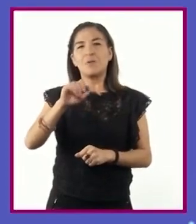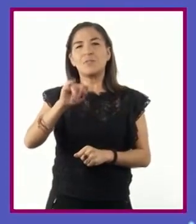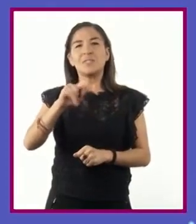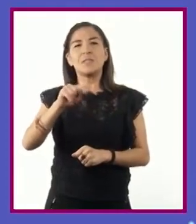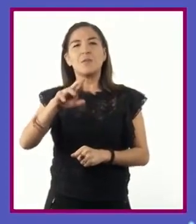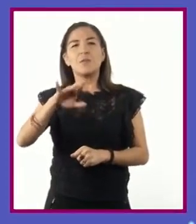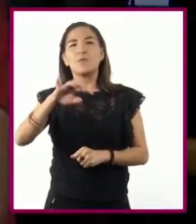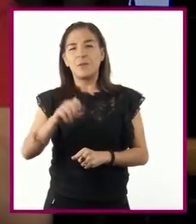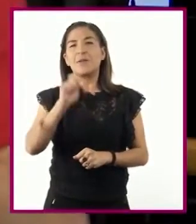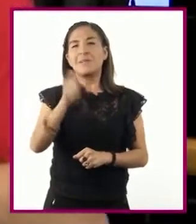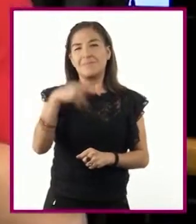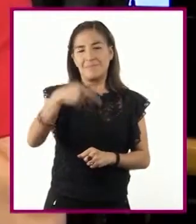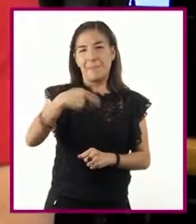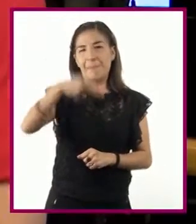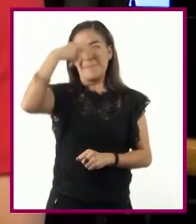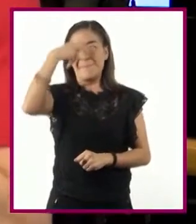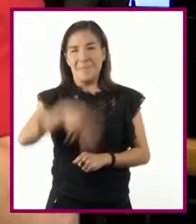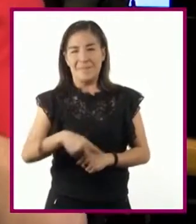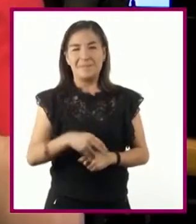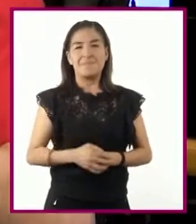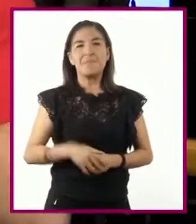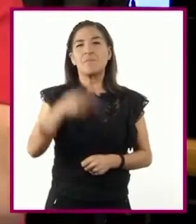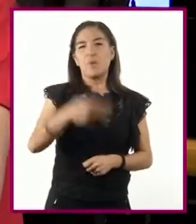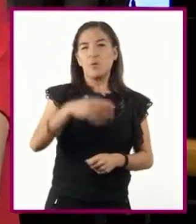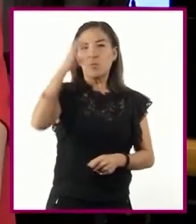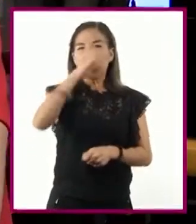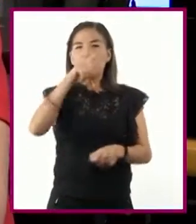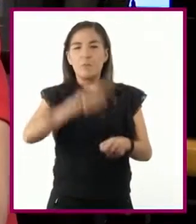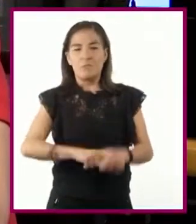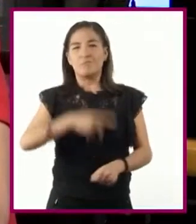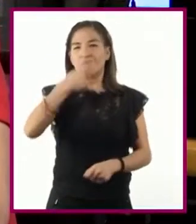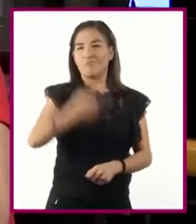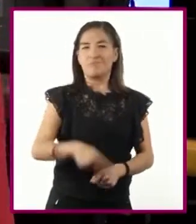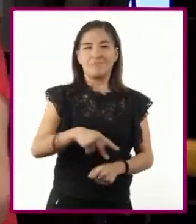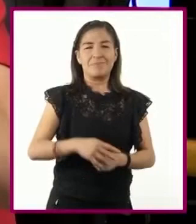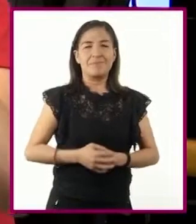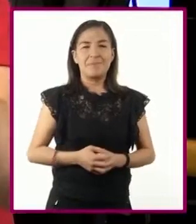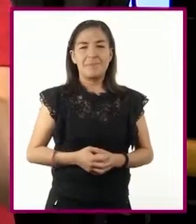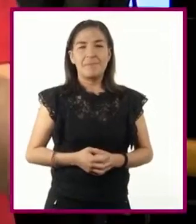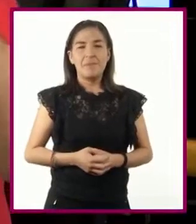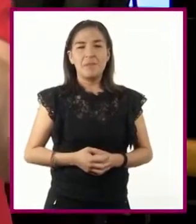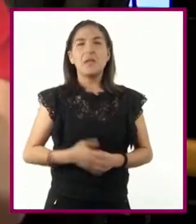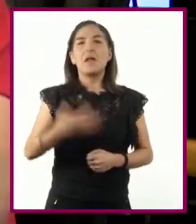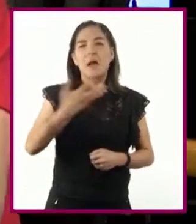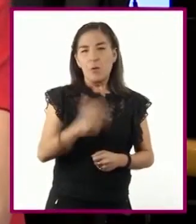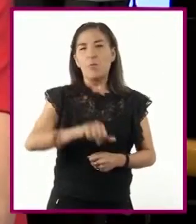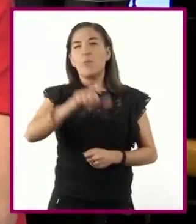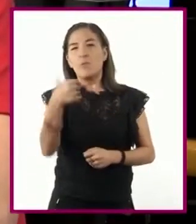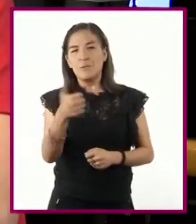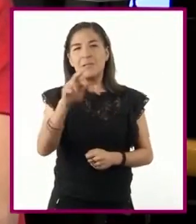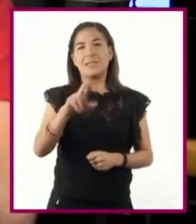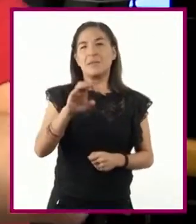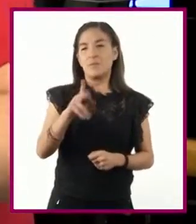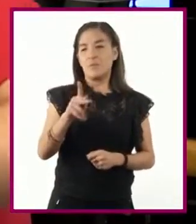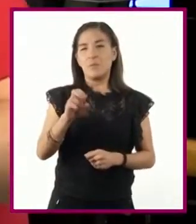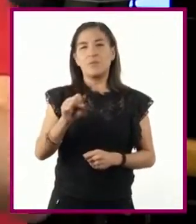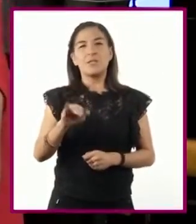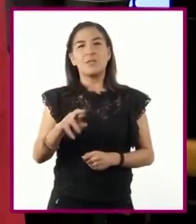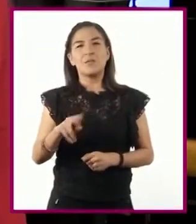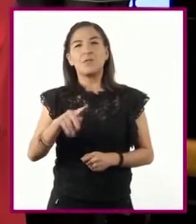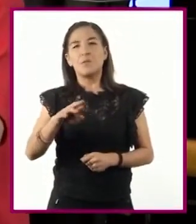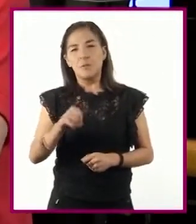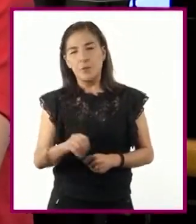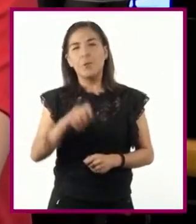Mexicana, repositorio del patrimonio cultural de México. Hay repositorios culturales en todos